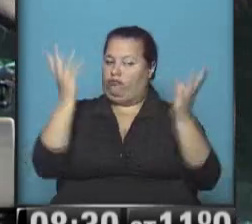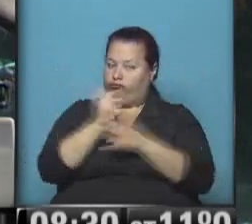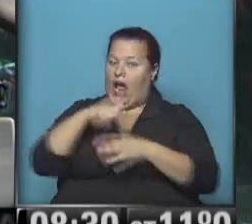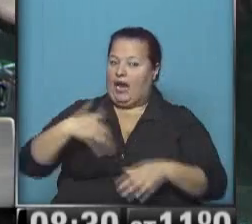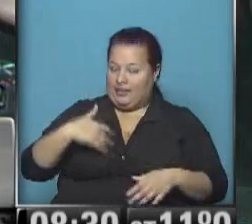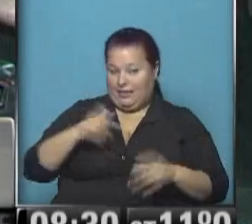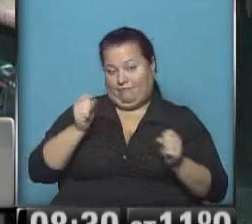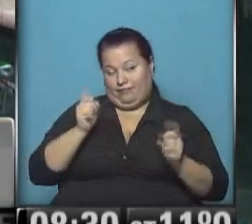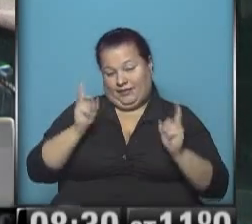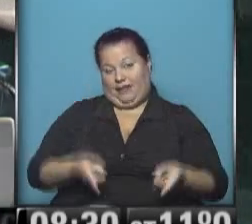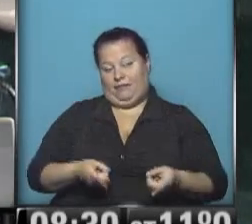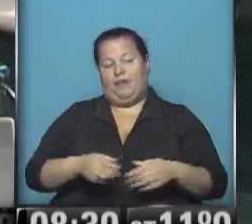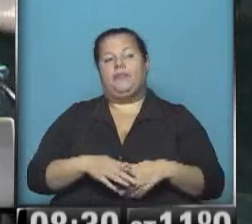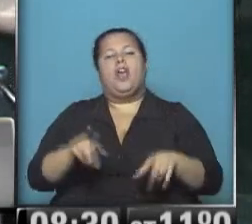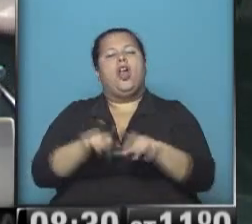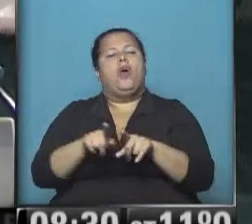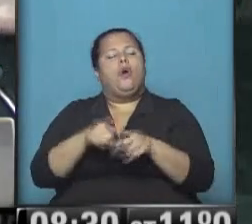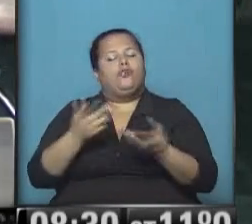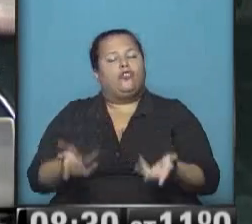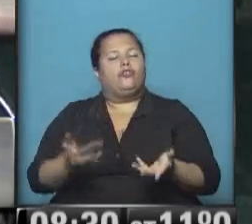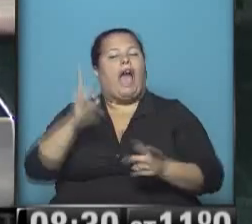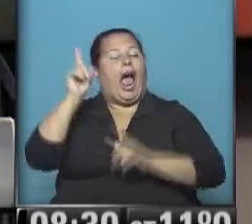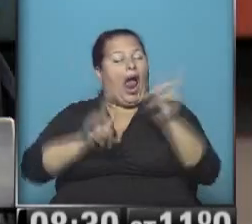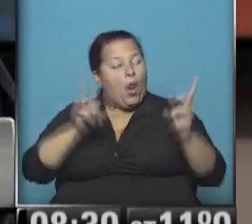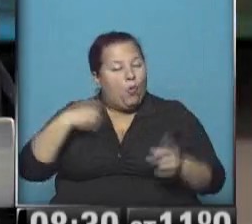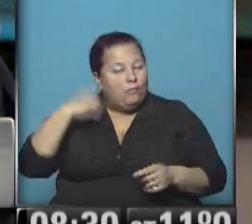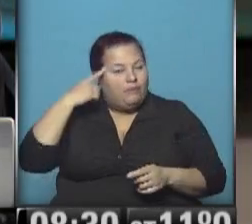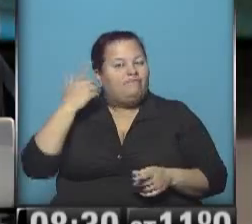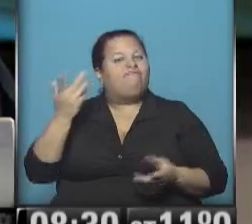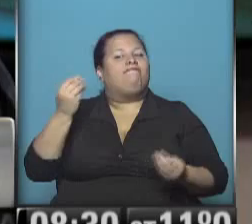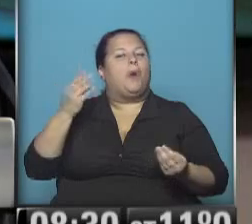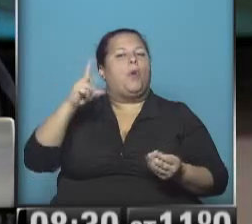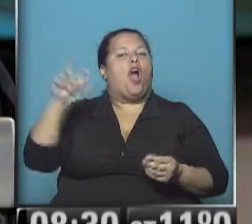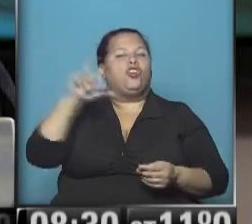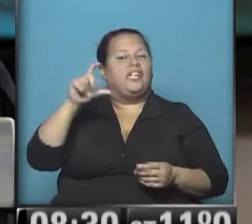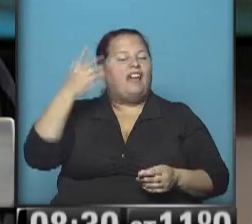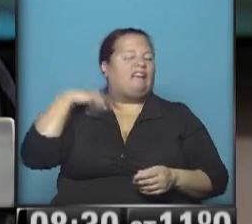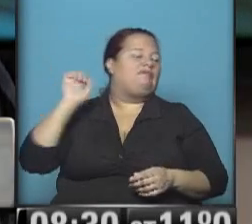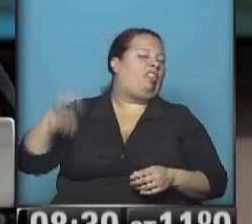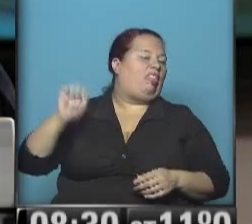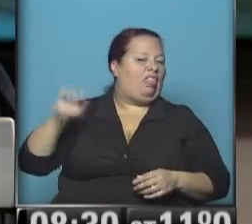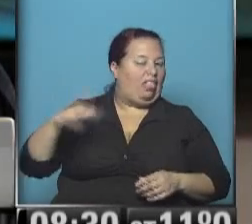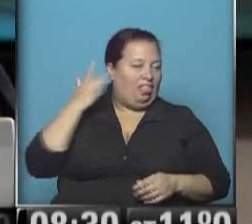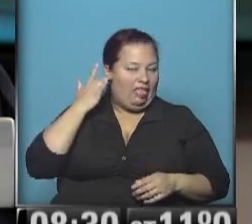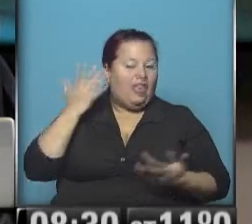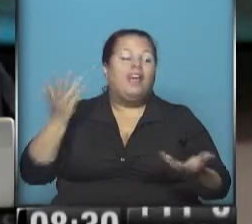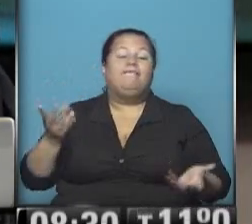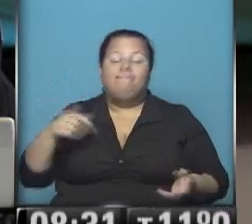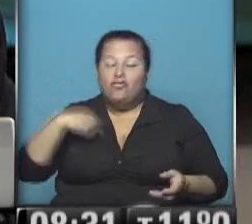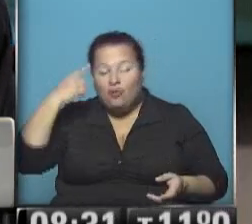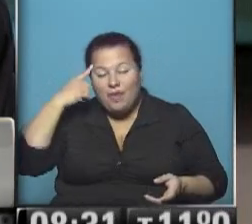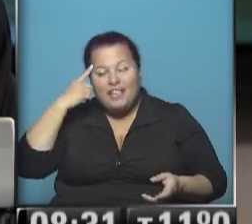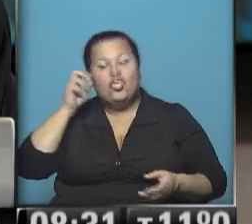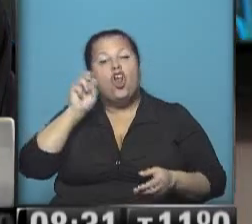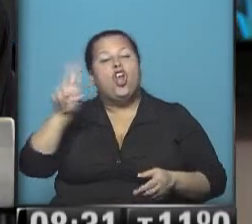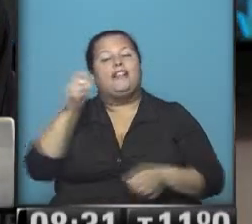en argentina hemos tenido coletazos entonces creo que algunos tienen nostalgia de un banco central que mira para otro lado entonces y creo que el